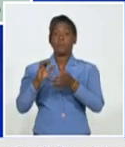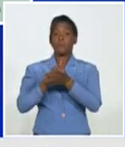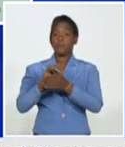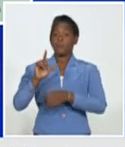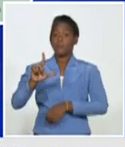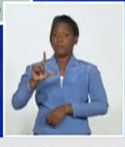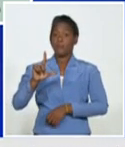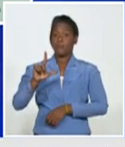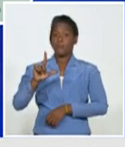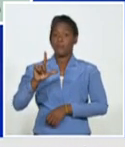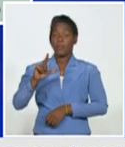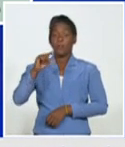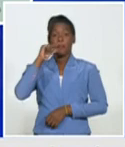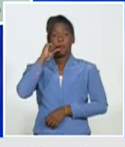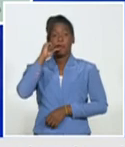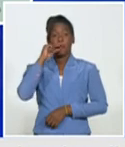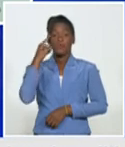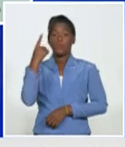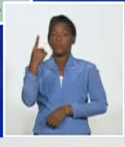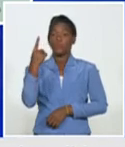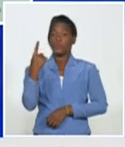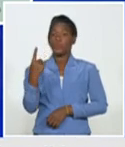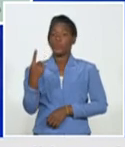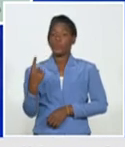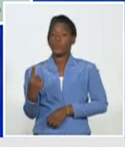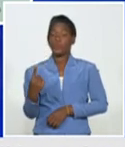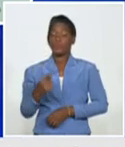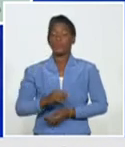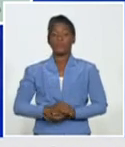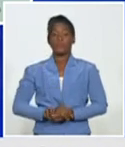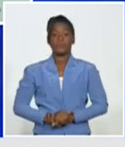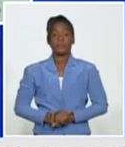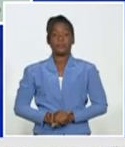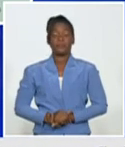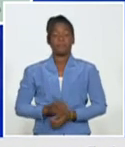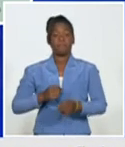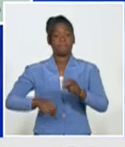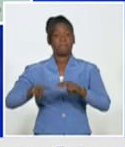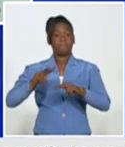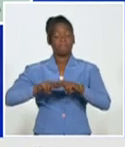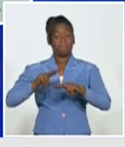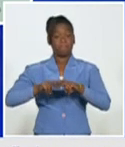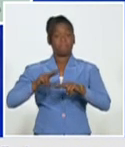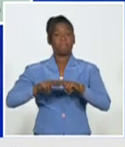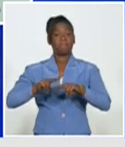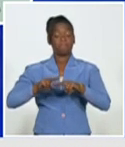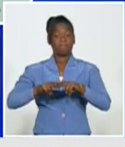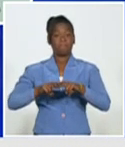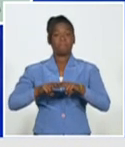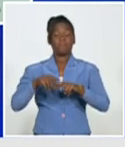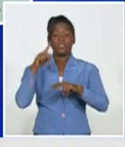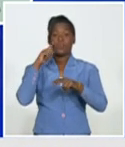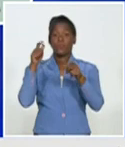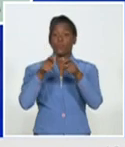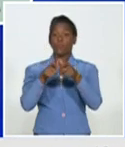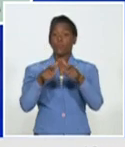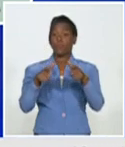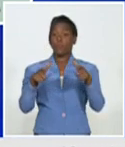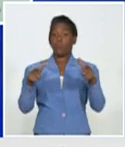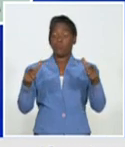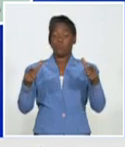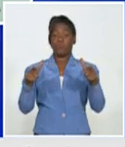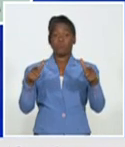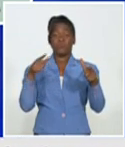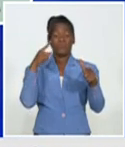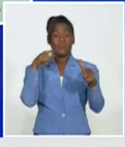caso autóctono cada uno. La Habana incrementa de una manera importante el